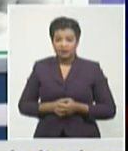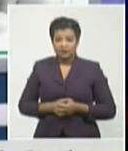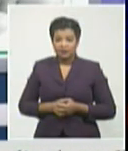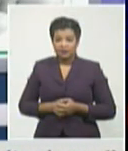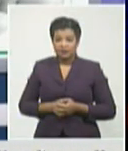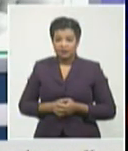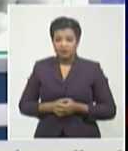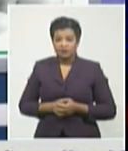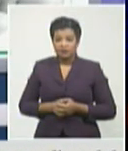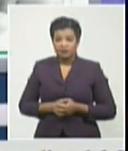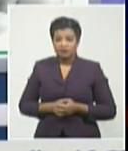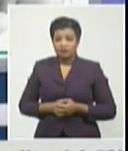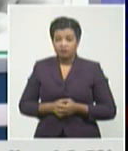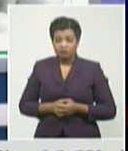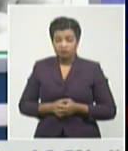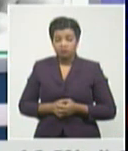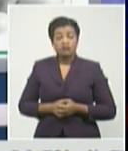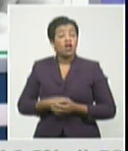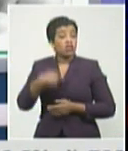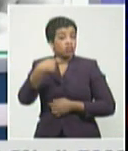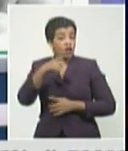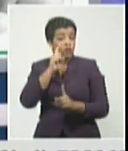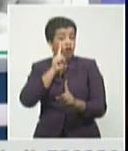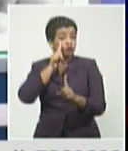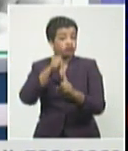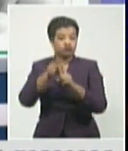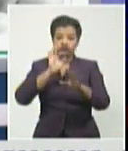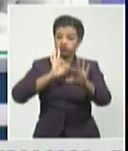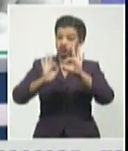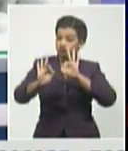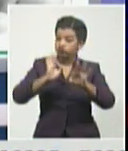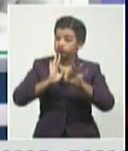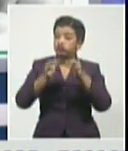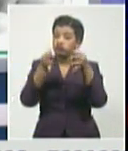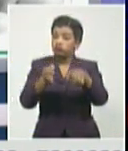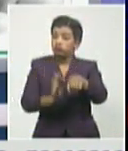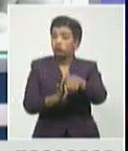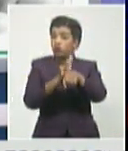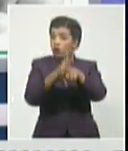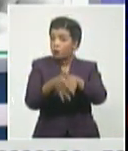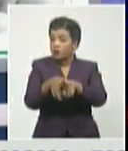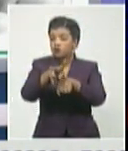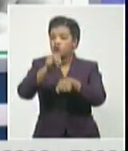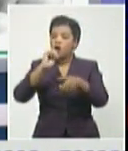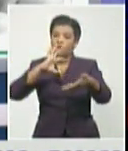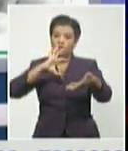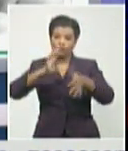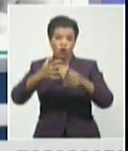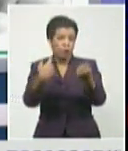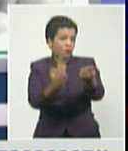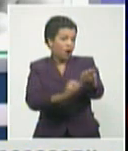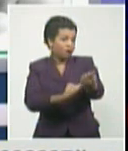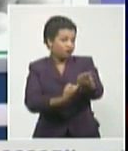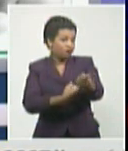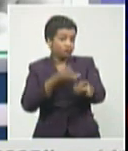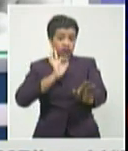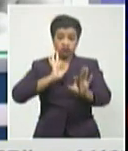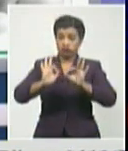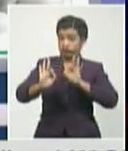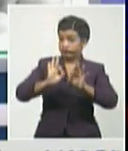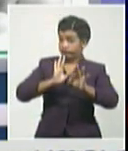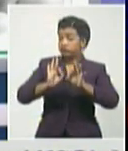esa debe ser la meta aportar con una nueva sonrisa incorporando nuevos hábitos también de protección